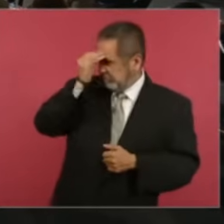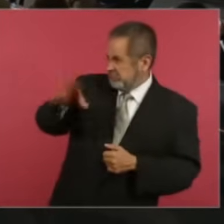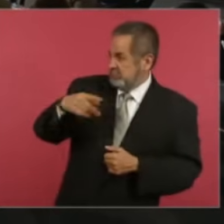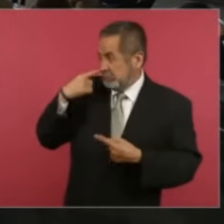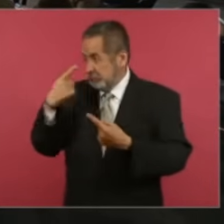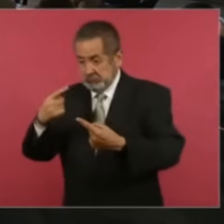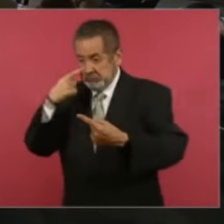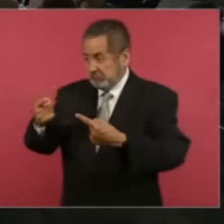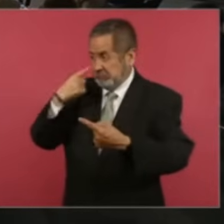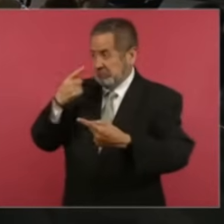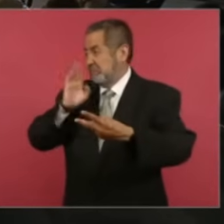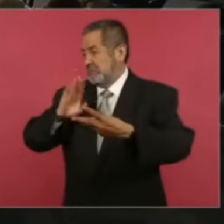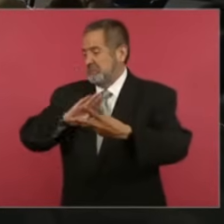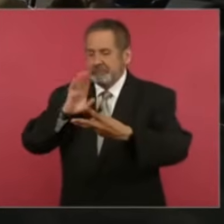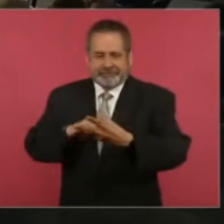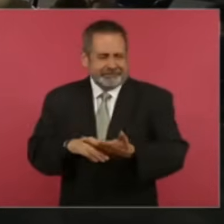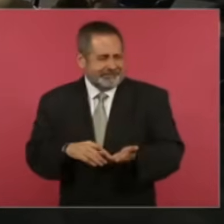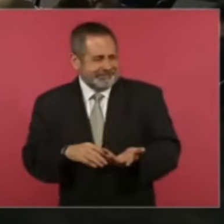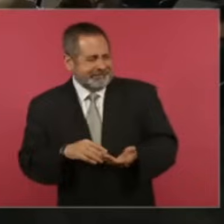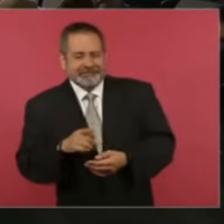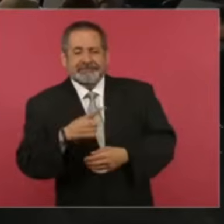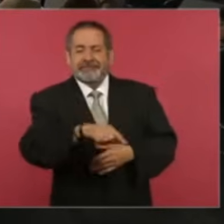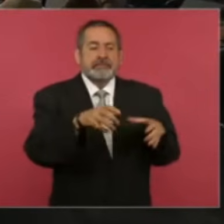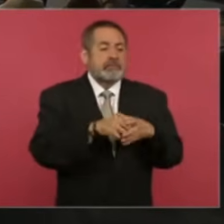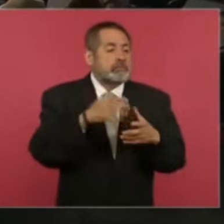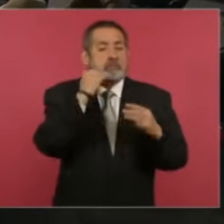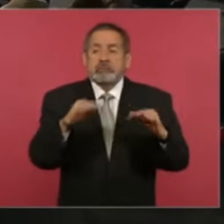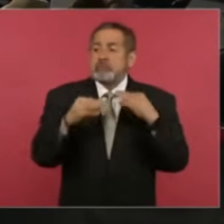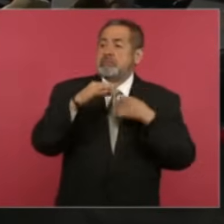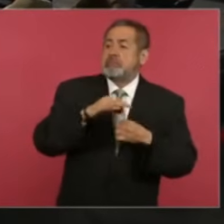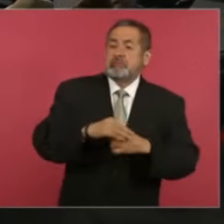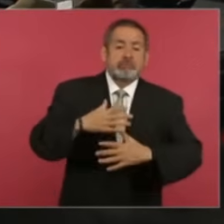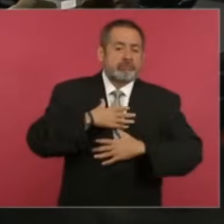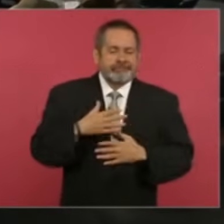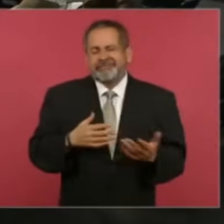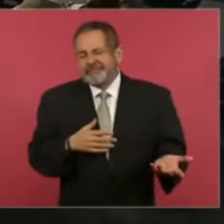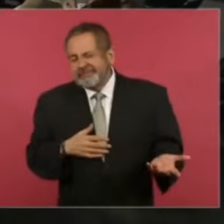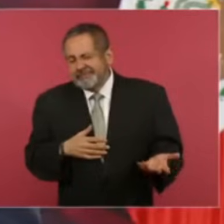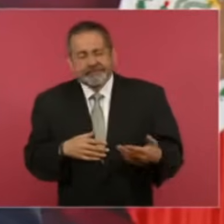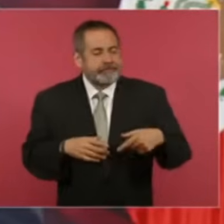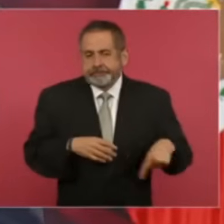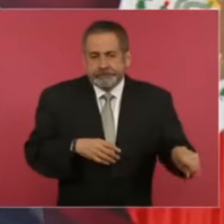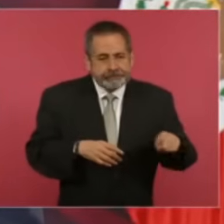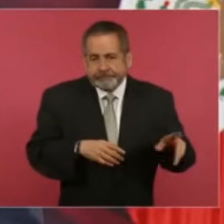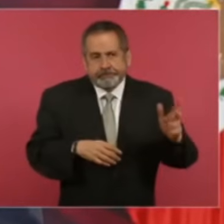Los que están en campaña, los que quieren